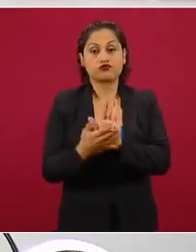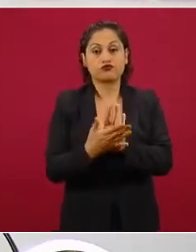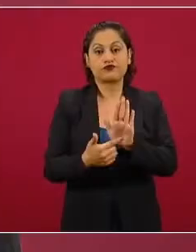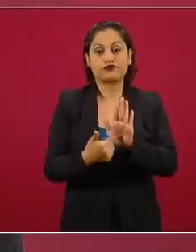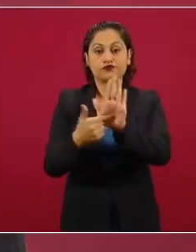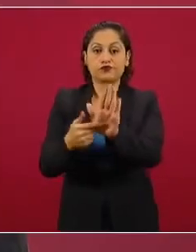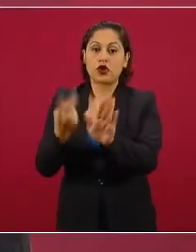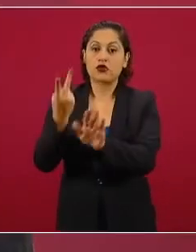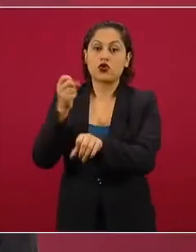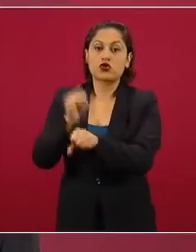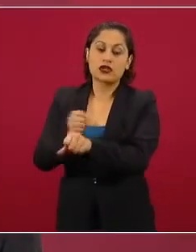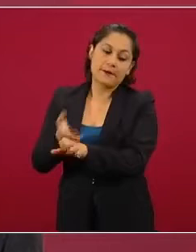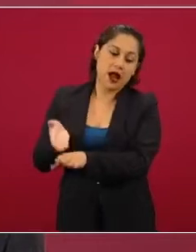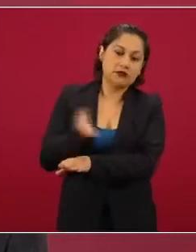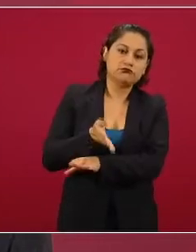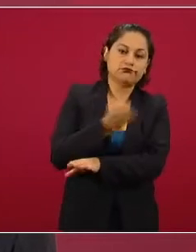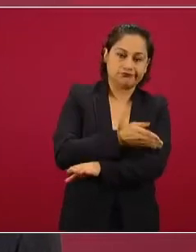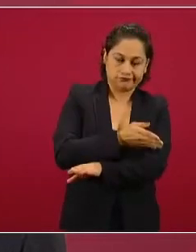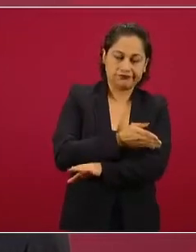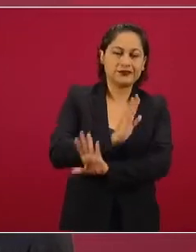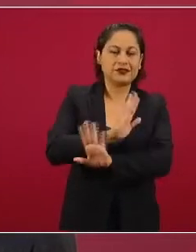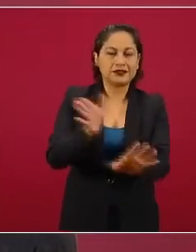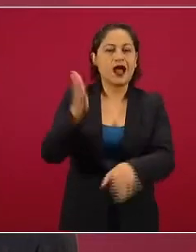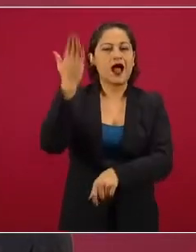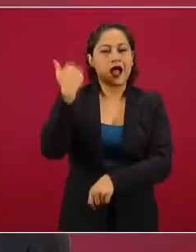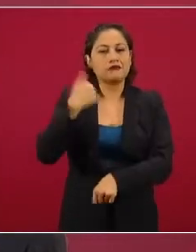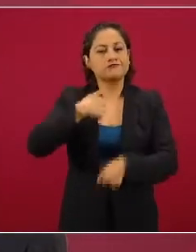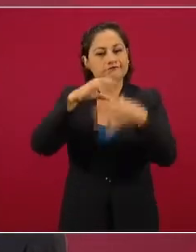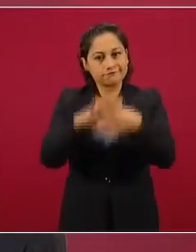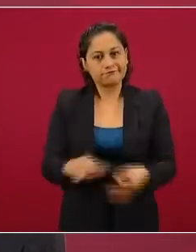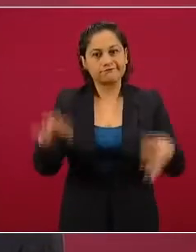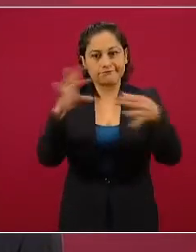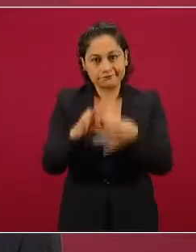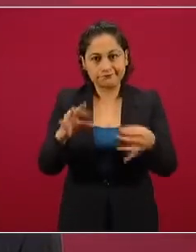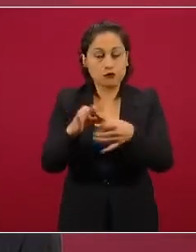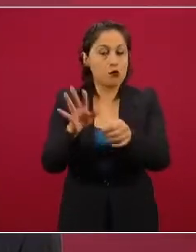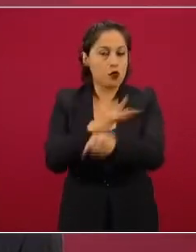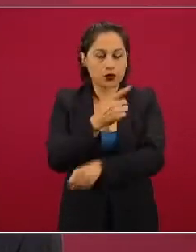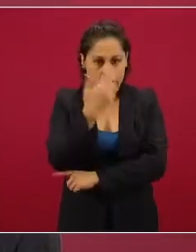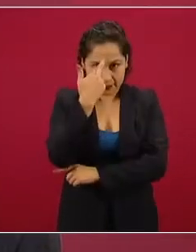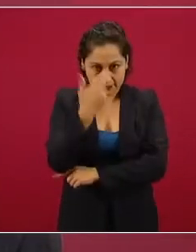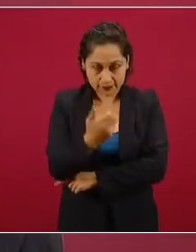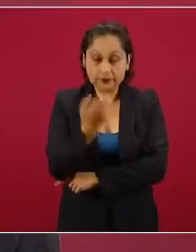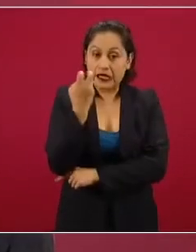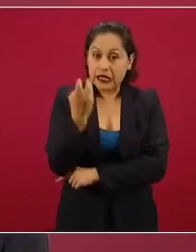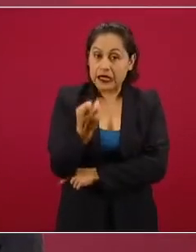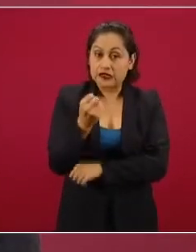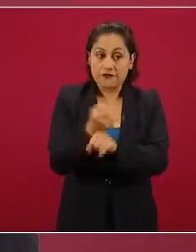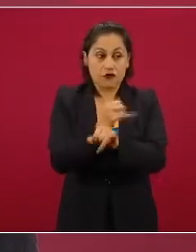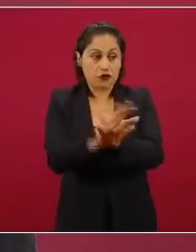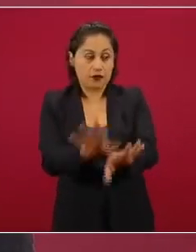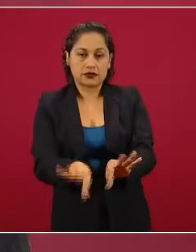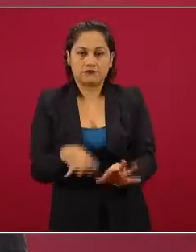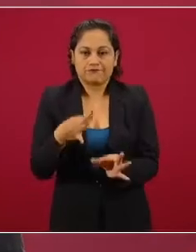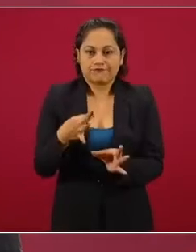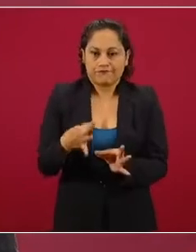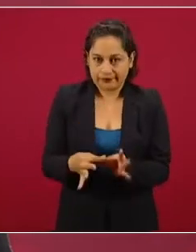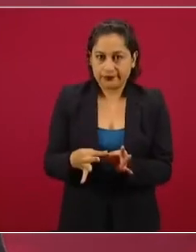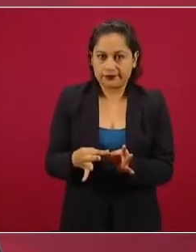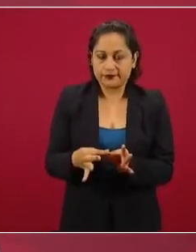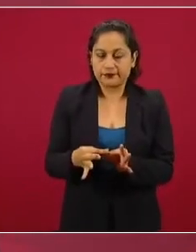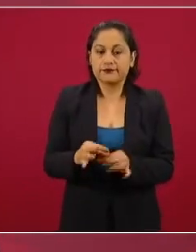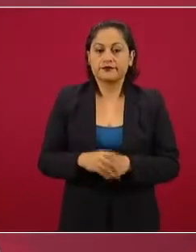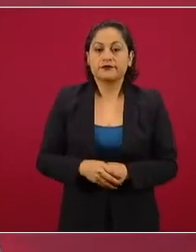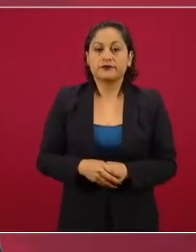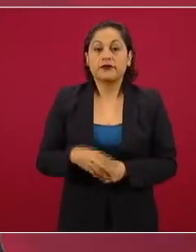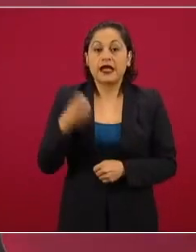las razones ya extensa y detalladamente explicadas. Son los datos estables y tenemos una reducción de